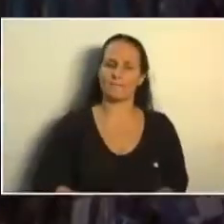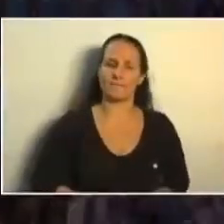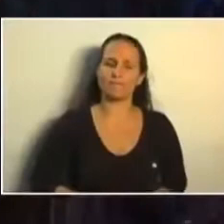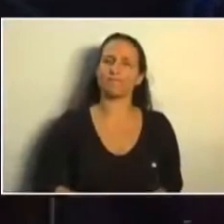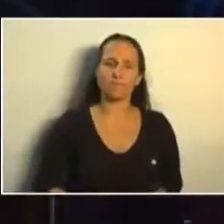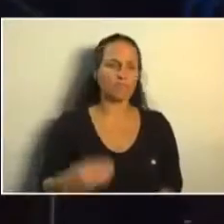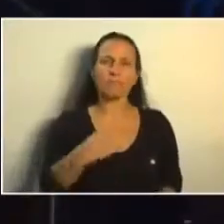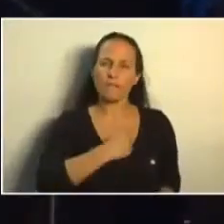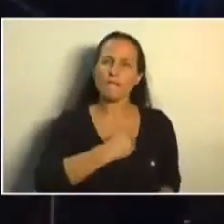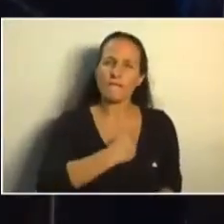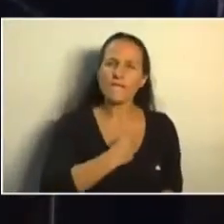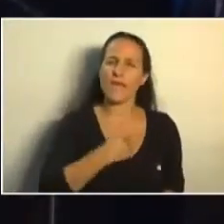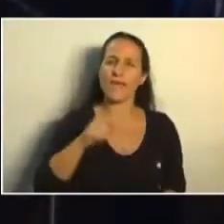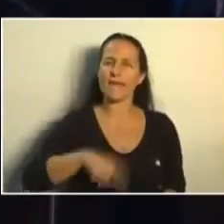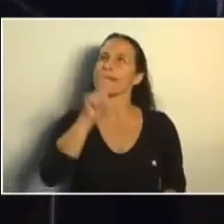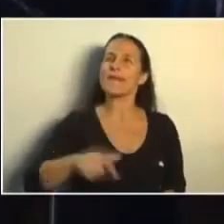Fe en la nación.